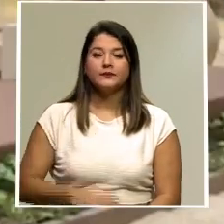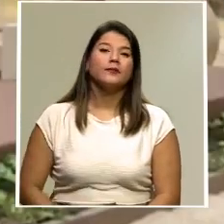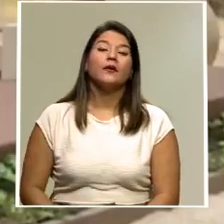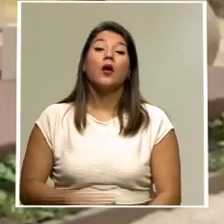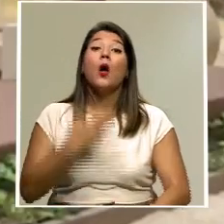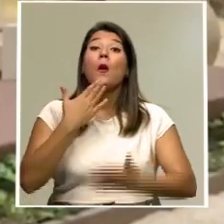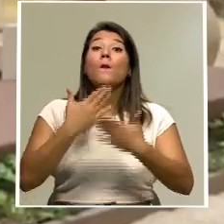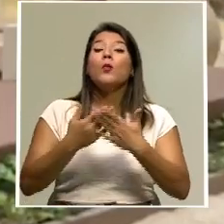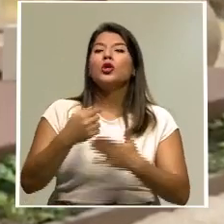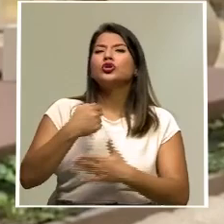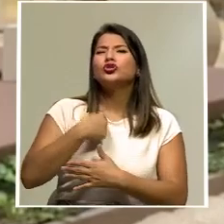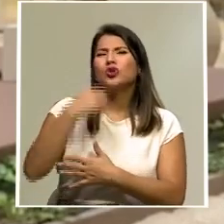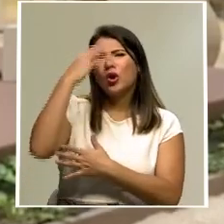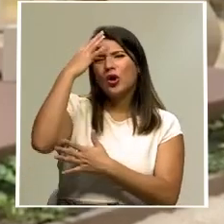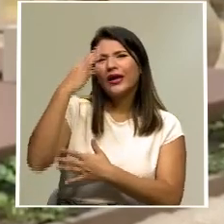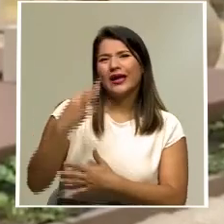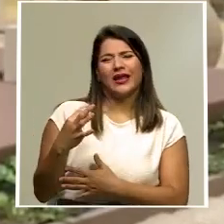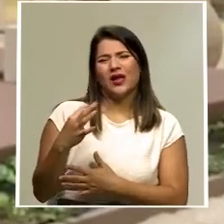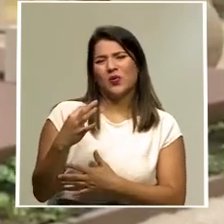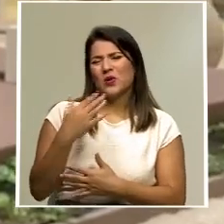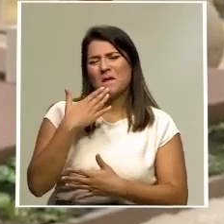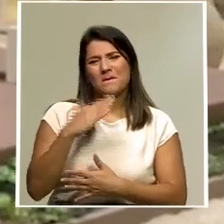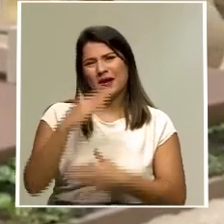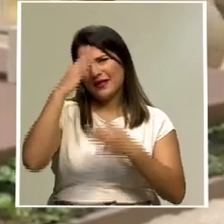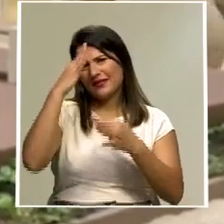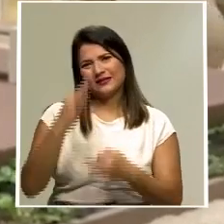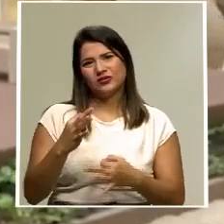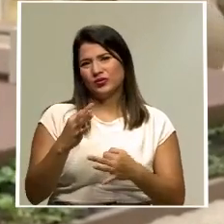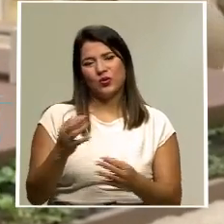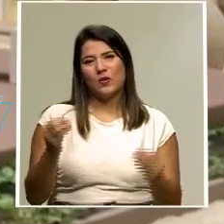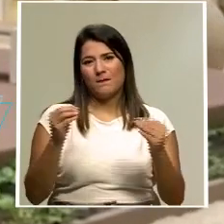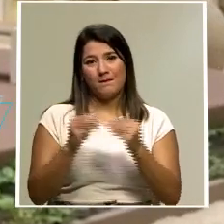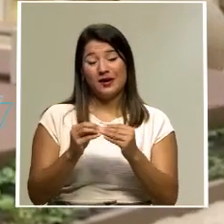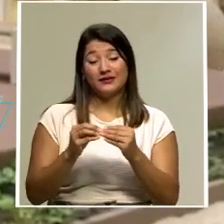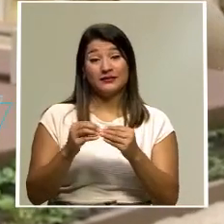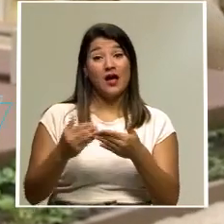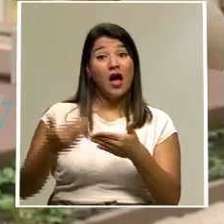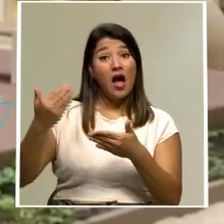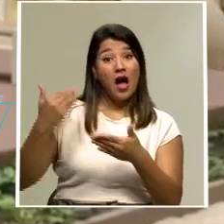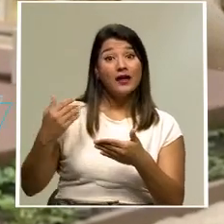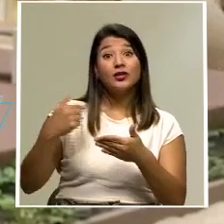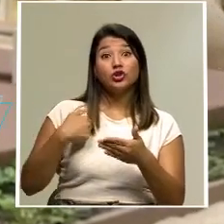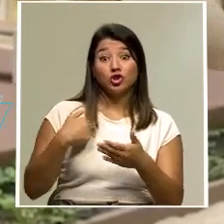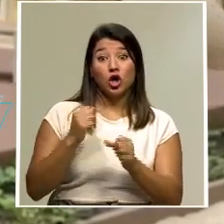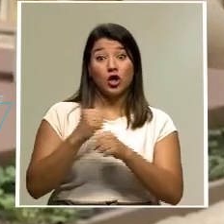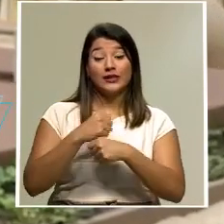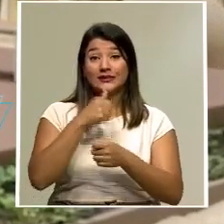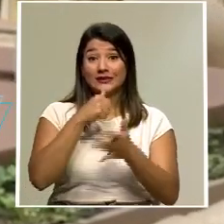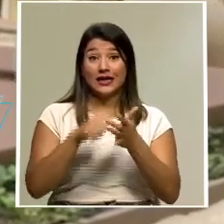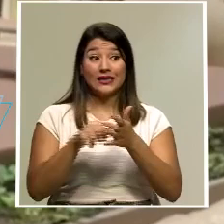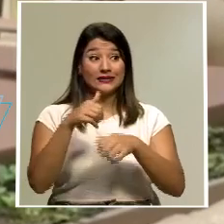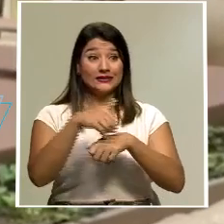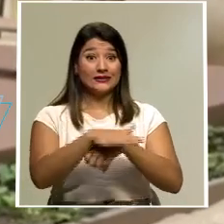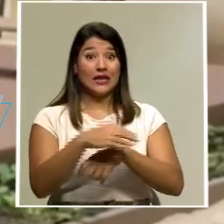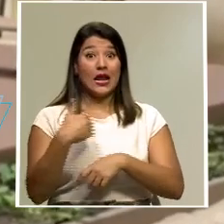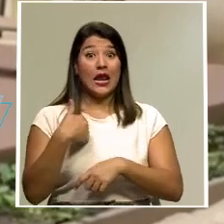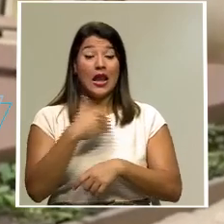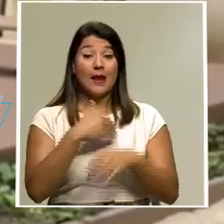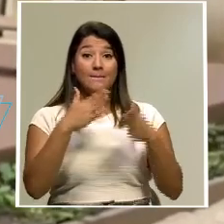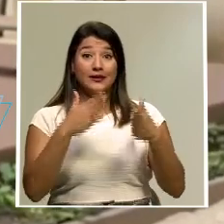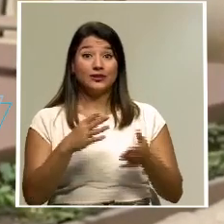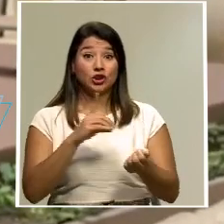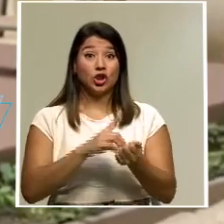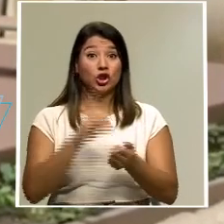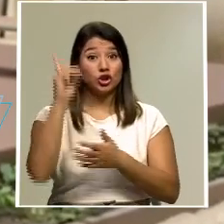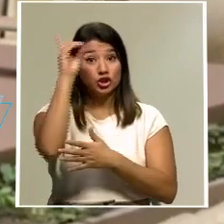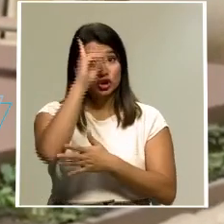Bueno, creo que es un desacierto más del gobierno. En días pasados yo le envié una carta al ministro Salas para que me indicara